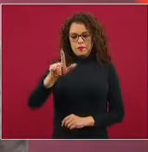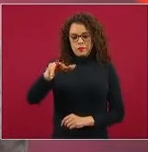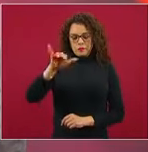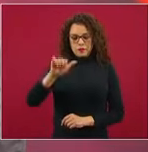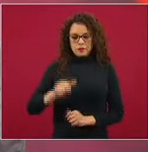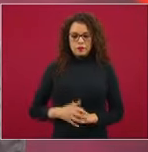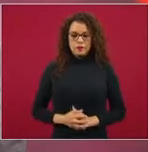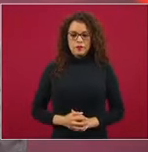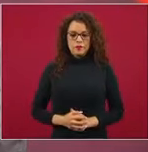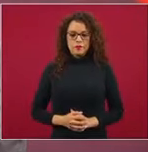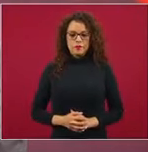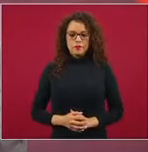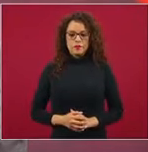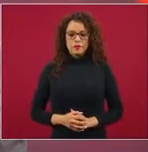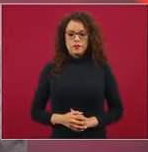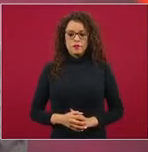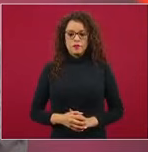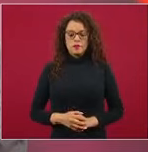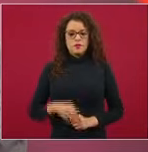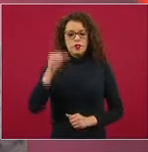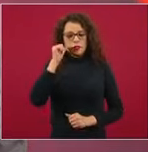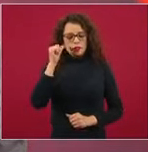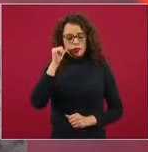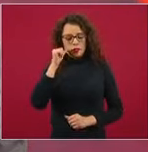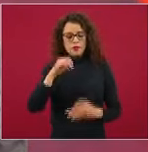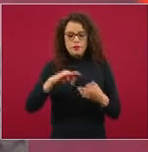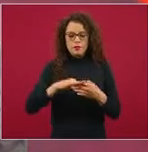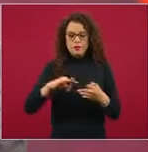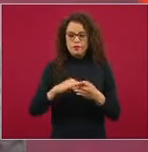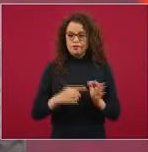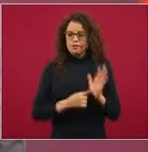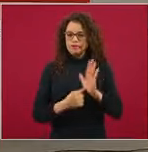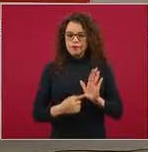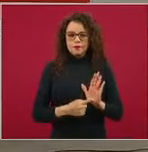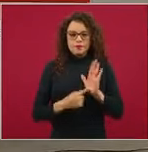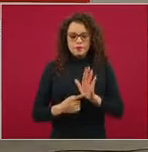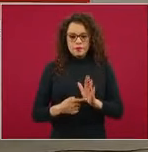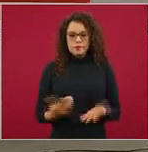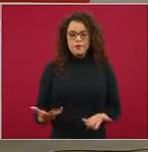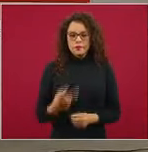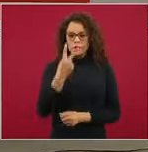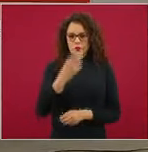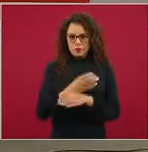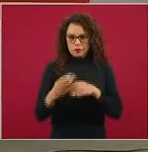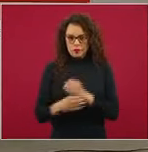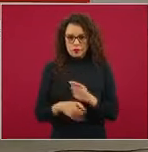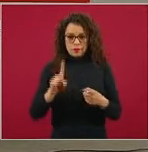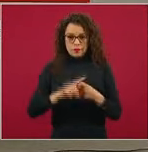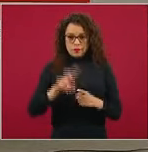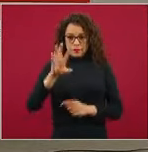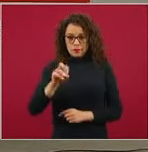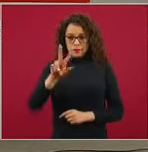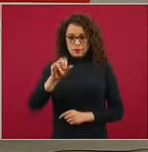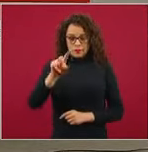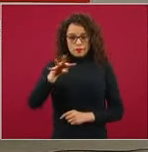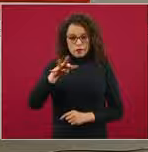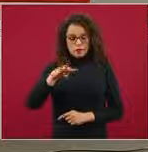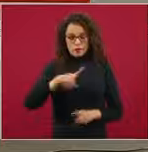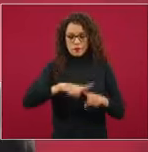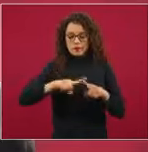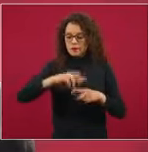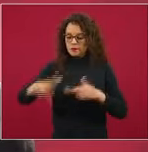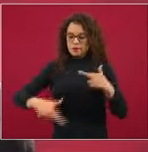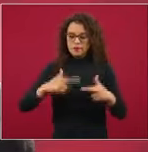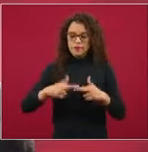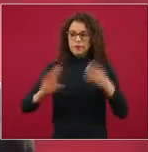elementos adicionales que solemos presentar periódicamente, dos en particular: la situación de COVID-19 en distintas regiones del